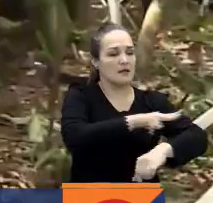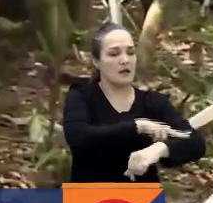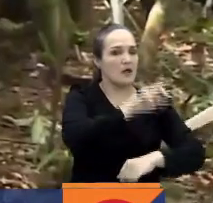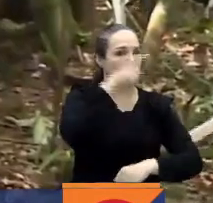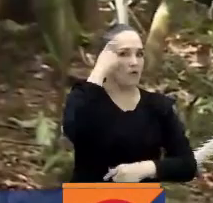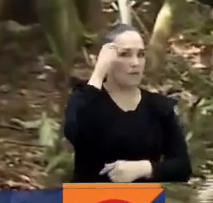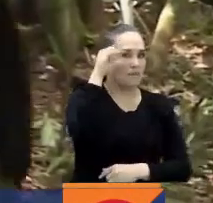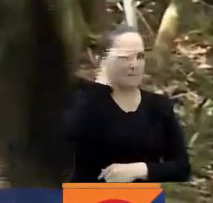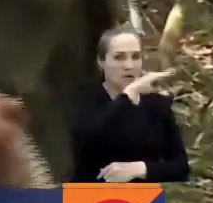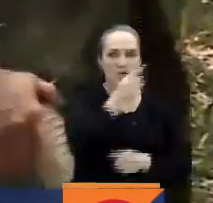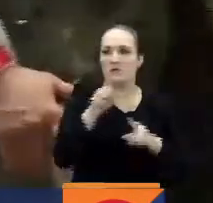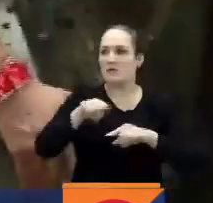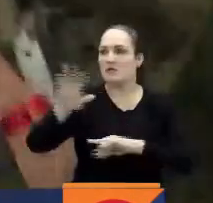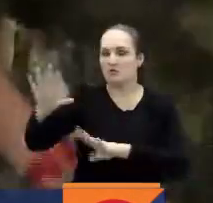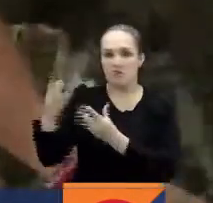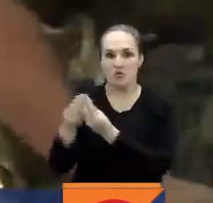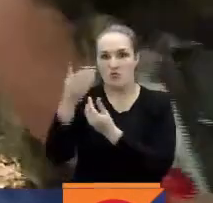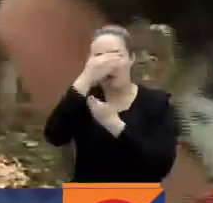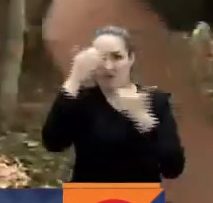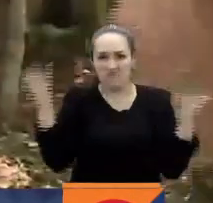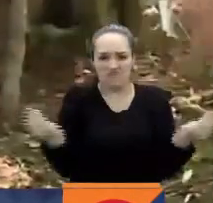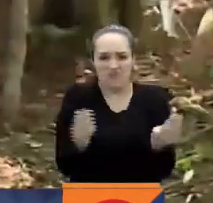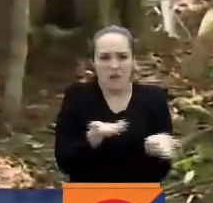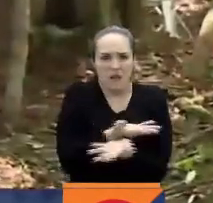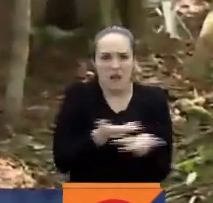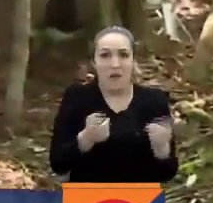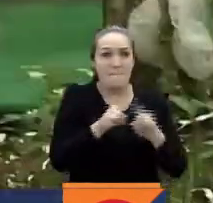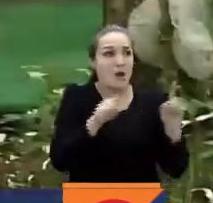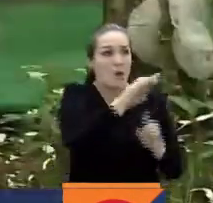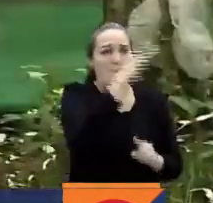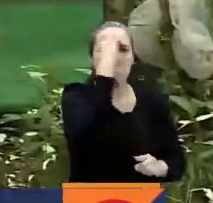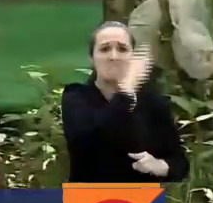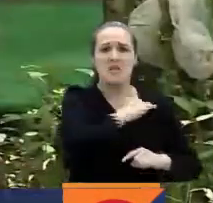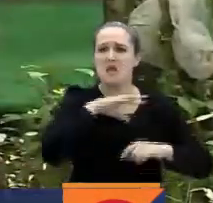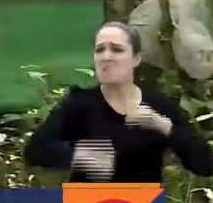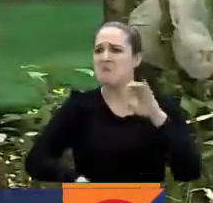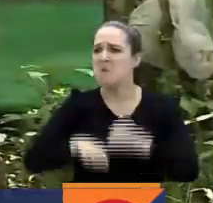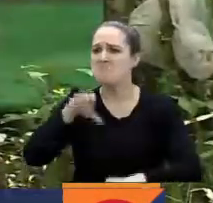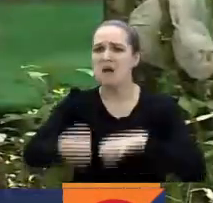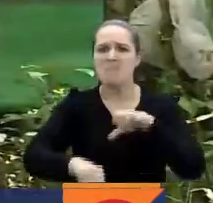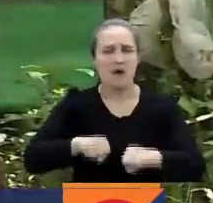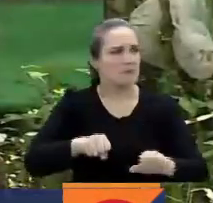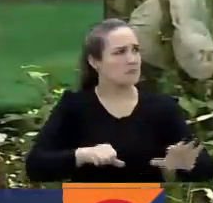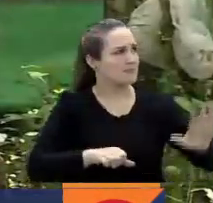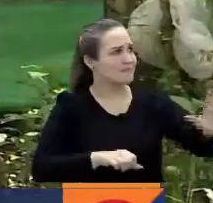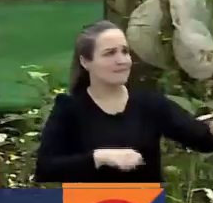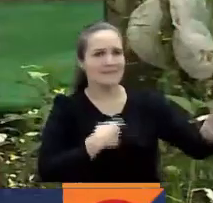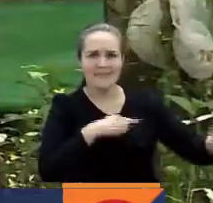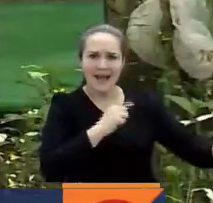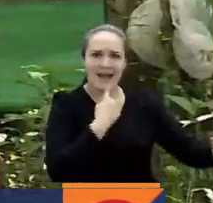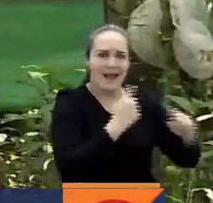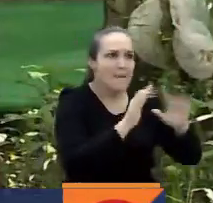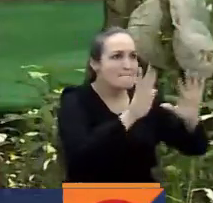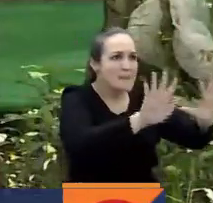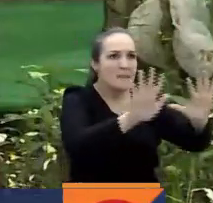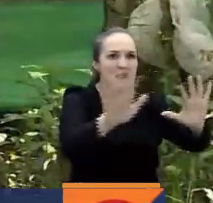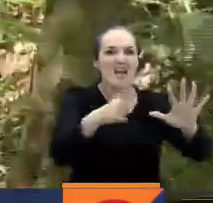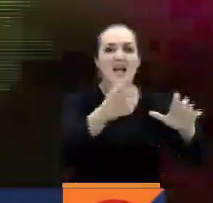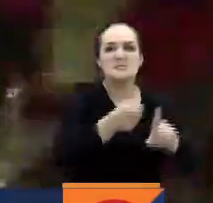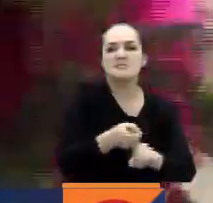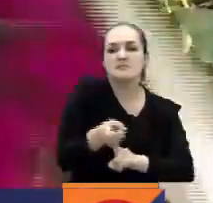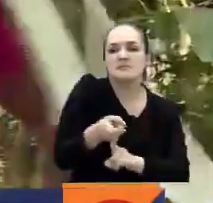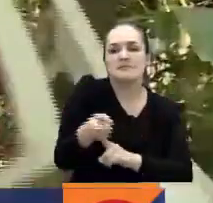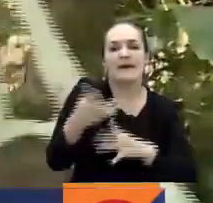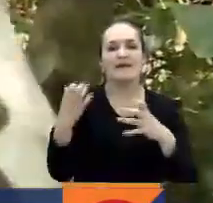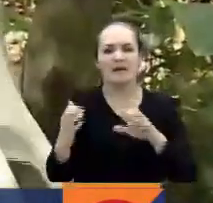y la disidencia, las fuerzas militares avanzan sobre sus posiciones y se busca generar confrontaciones,